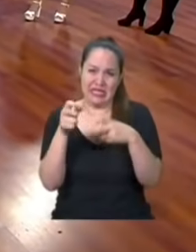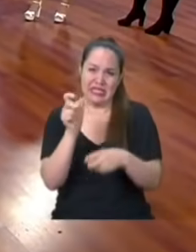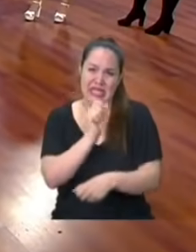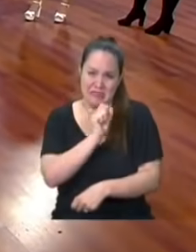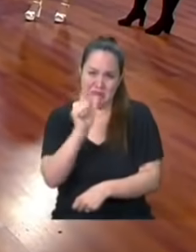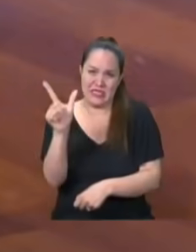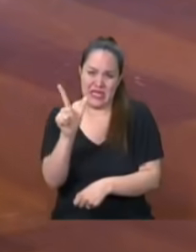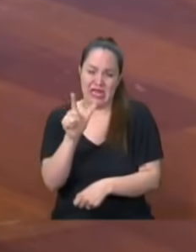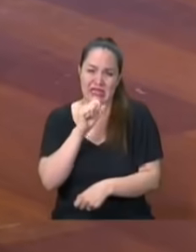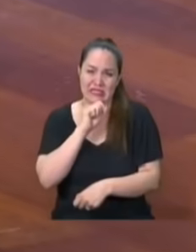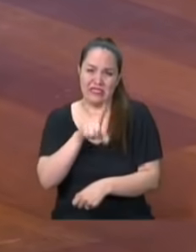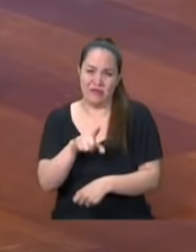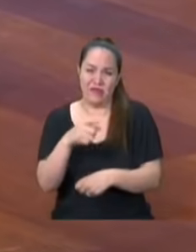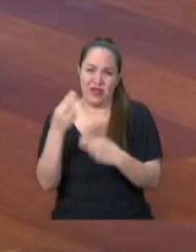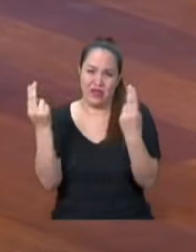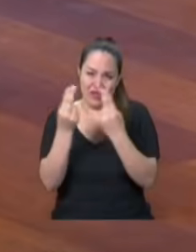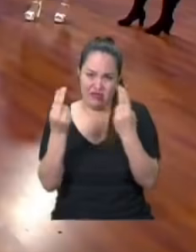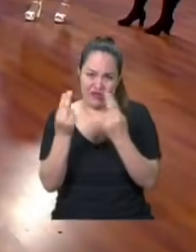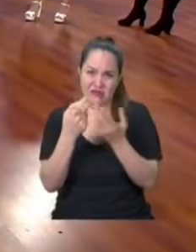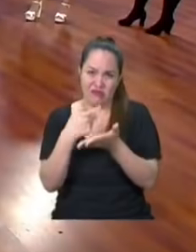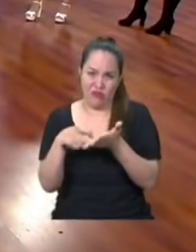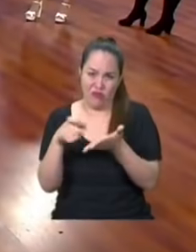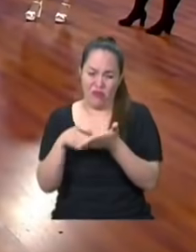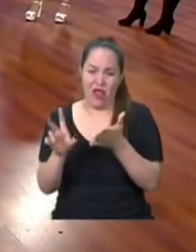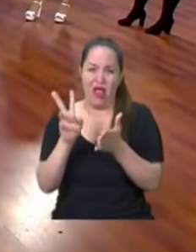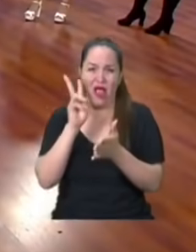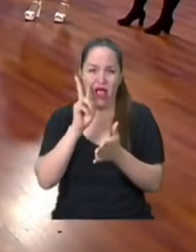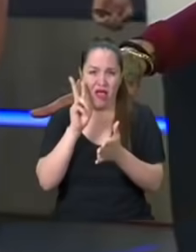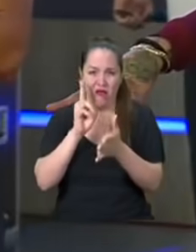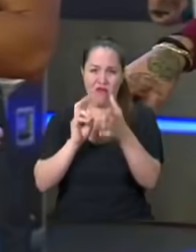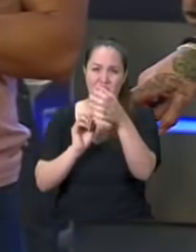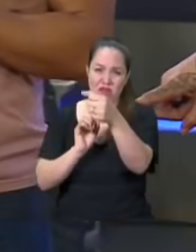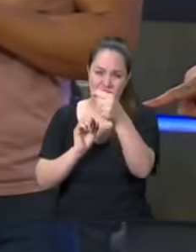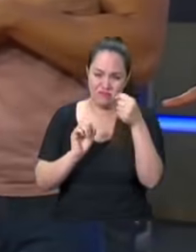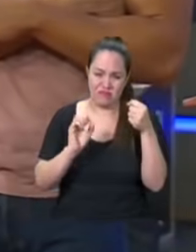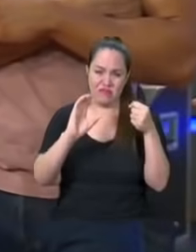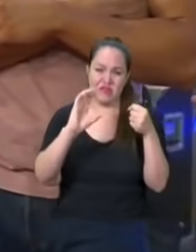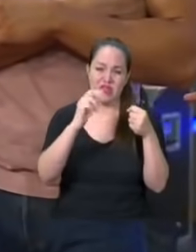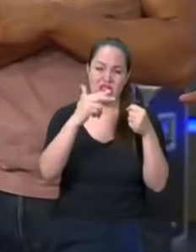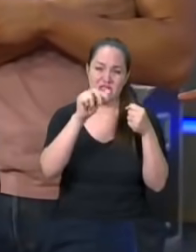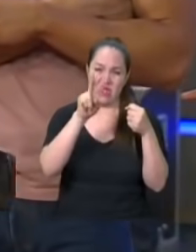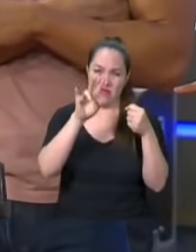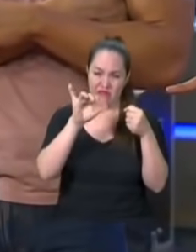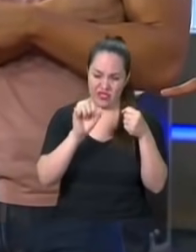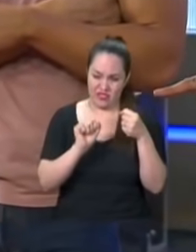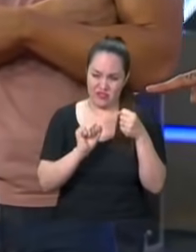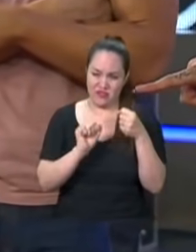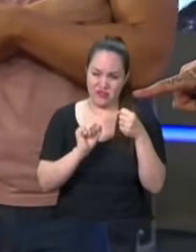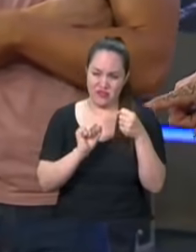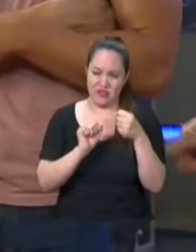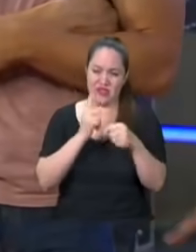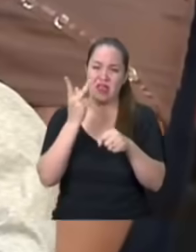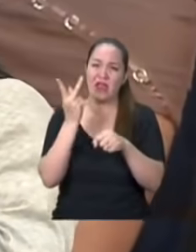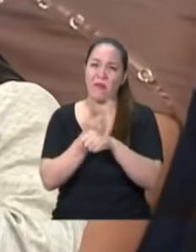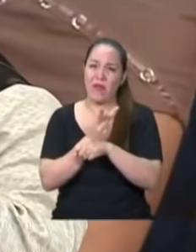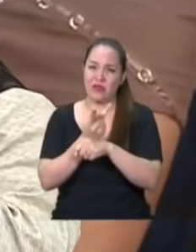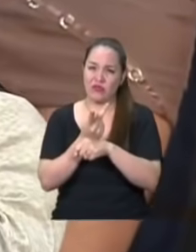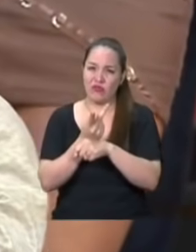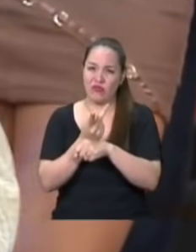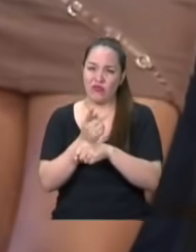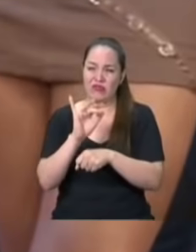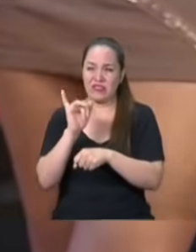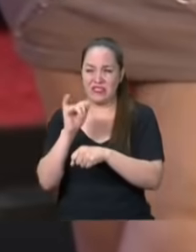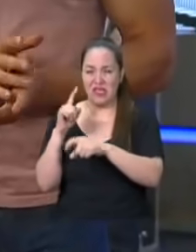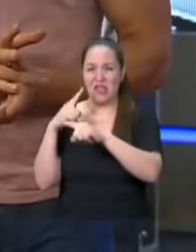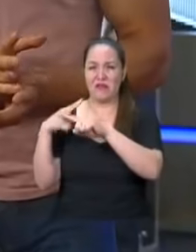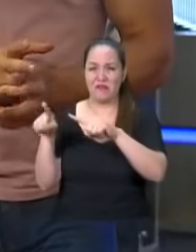supo, no se ha aprovechado. Ah, perdón, no traigo. ¿20 pesos? ¿Ah? Pero funciona, ¿no? De poquito, para la